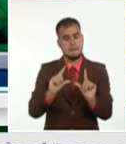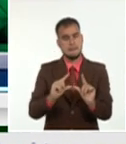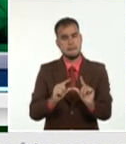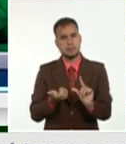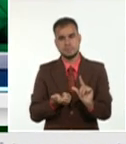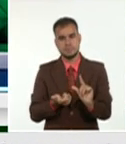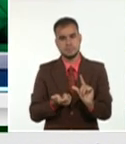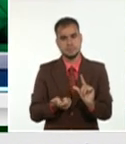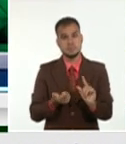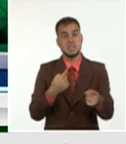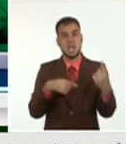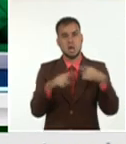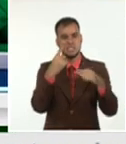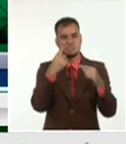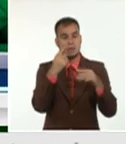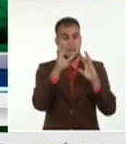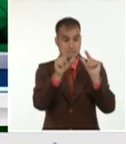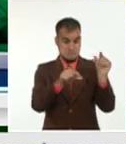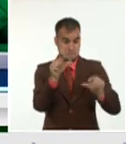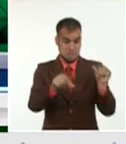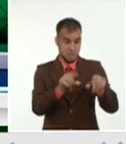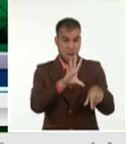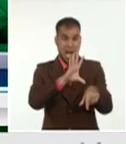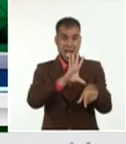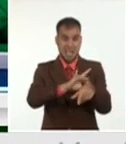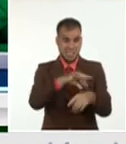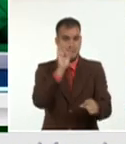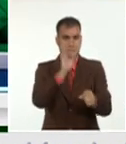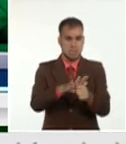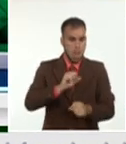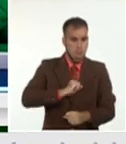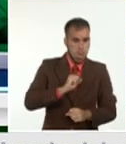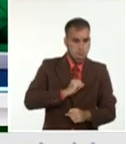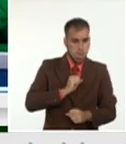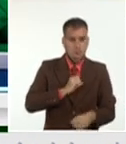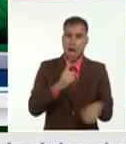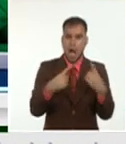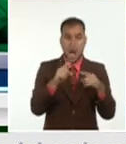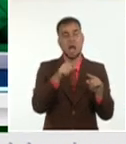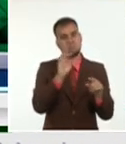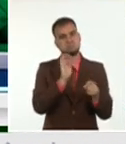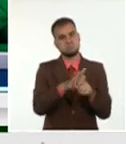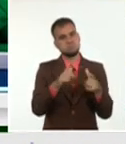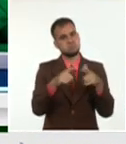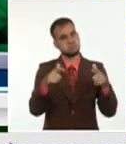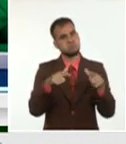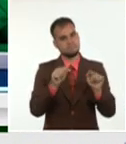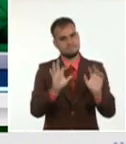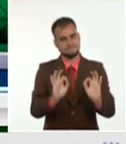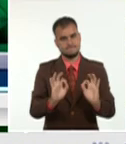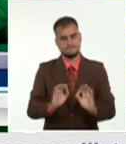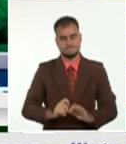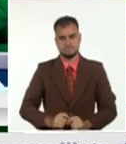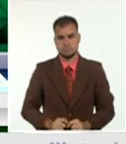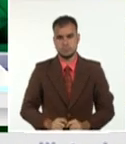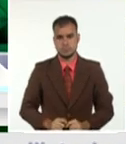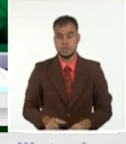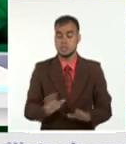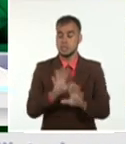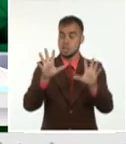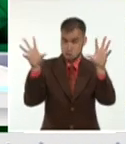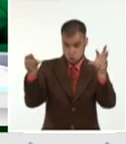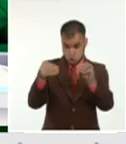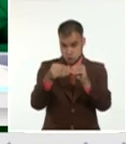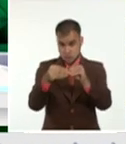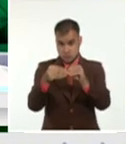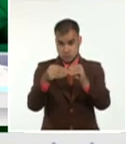se incrementa el número de personas que tienen síntomas en el momento que se diagnostican. No obstante, en el acumulado de toda la pandemia,